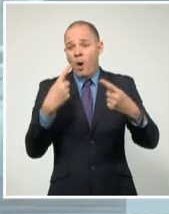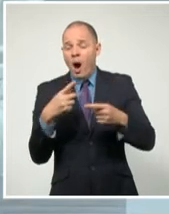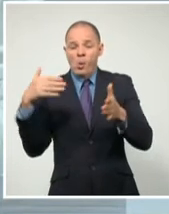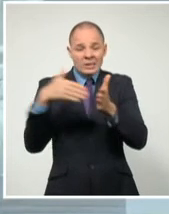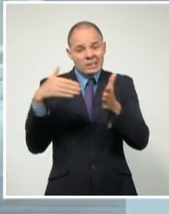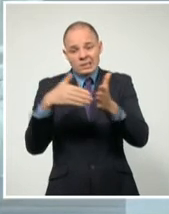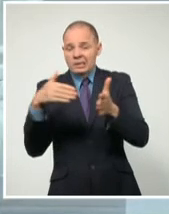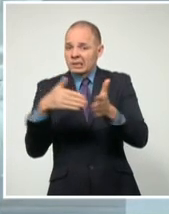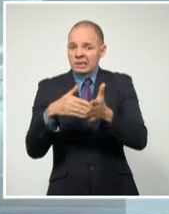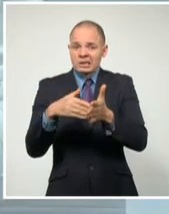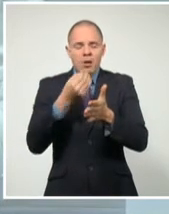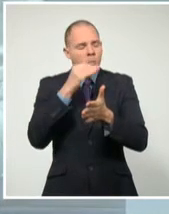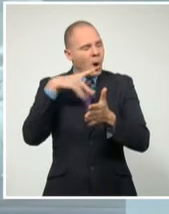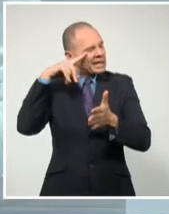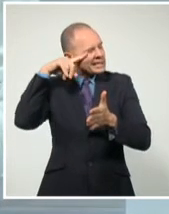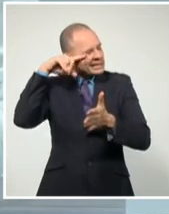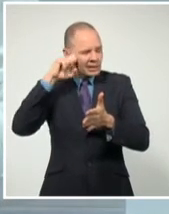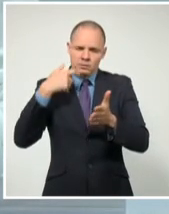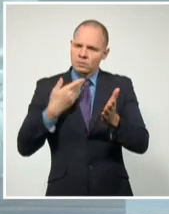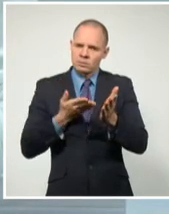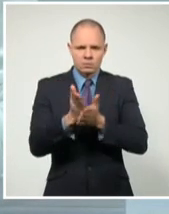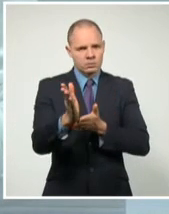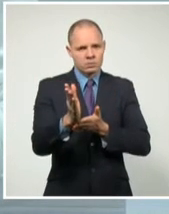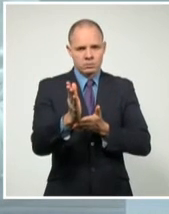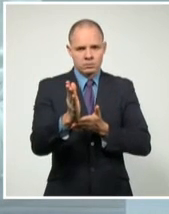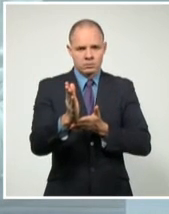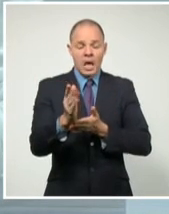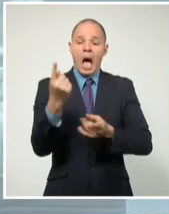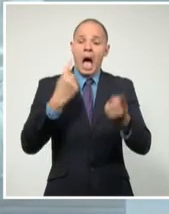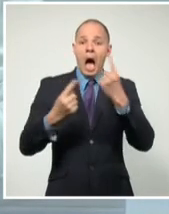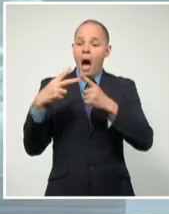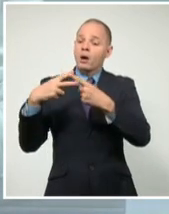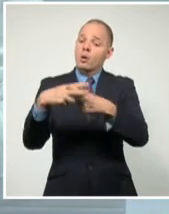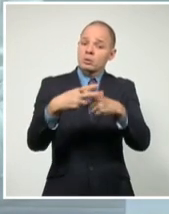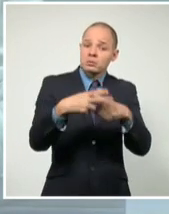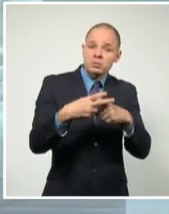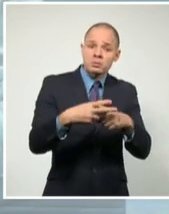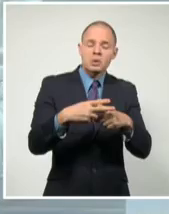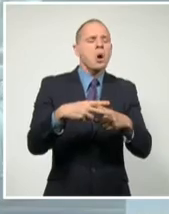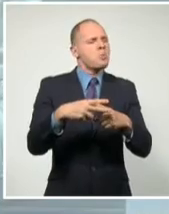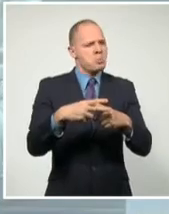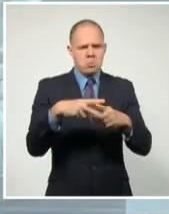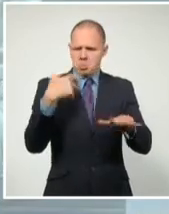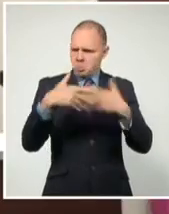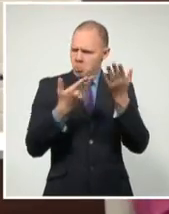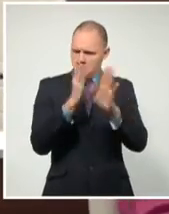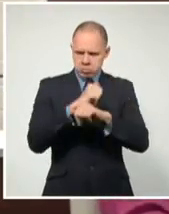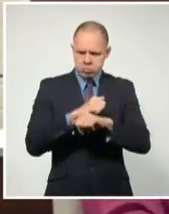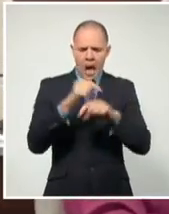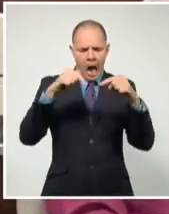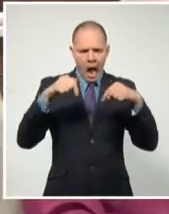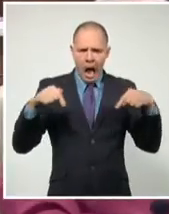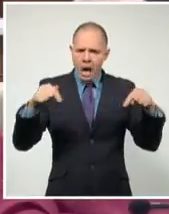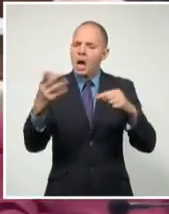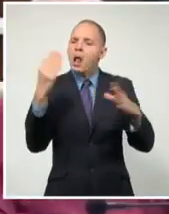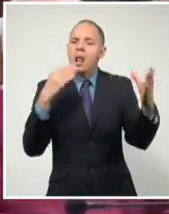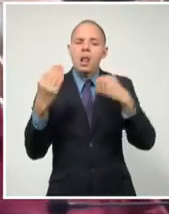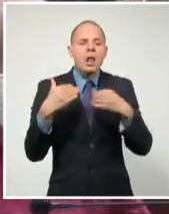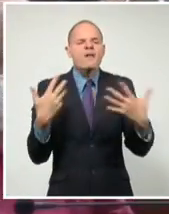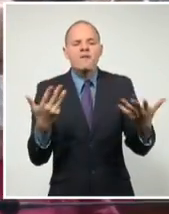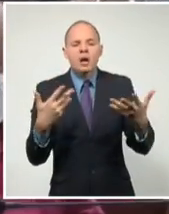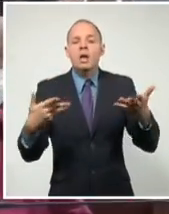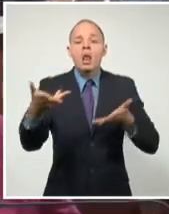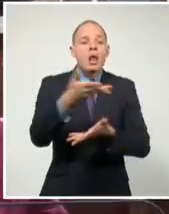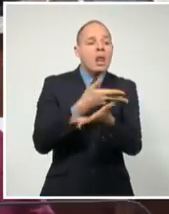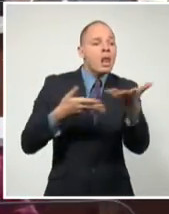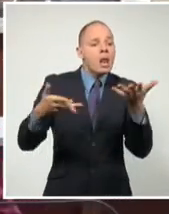algún acuerdo por razones objetivas, se consulta al nivel correspondiente. Por lo tanto, hay que propiciar un debate amplio donde nos